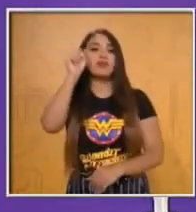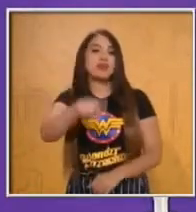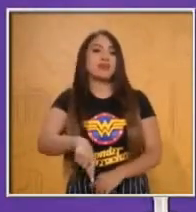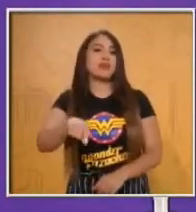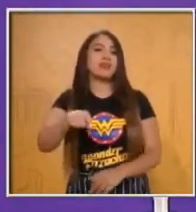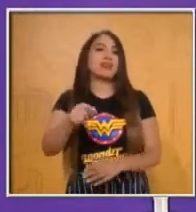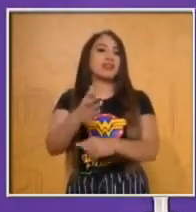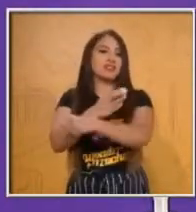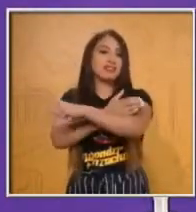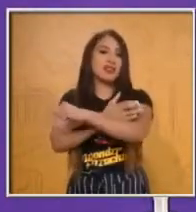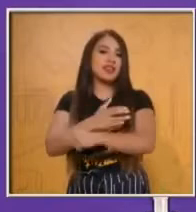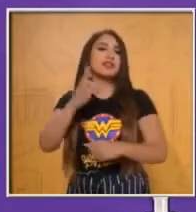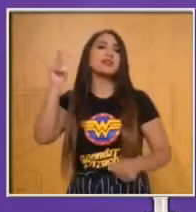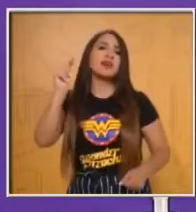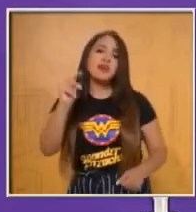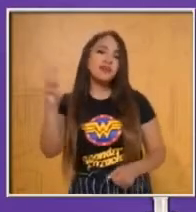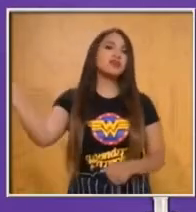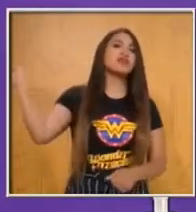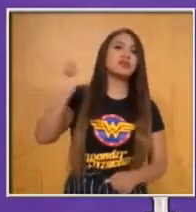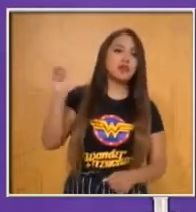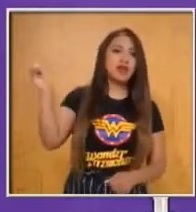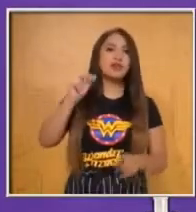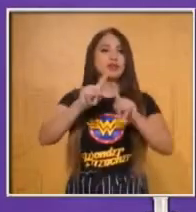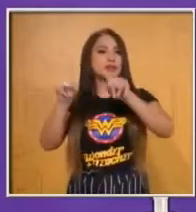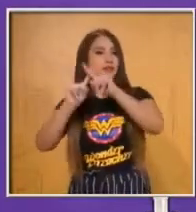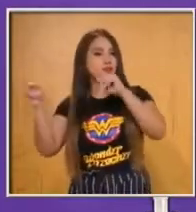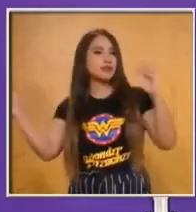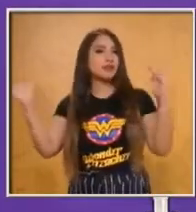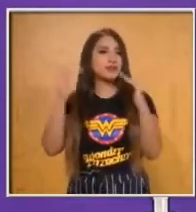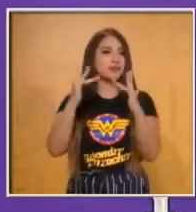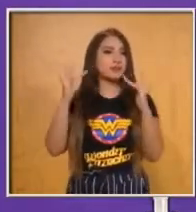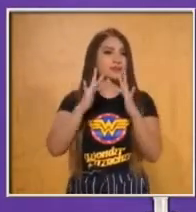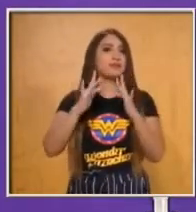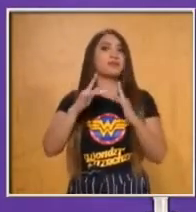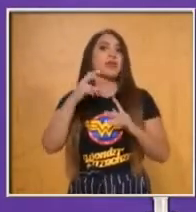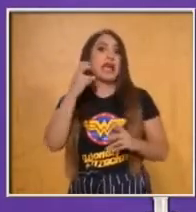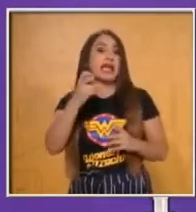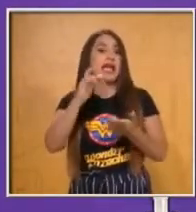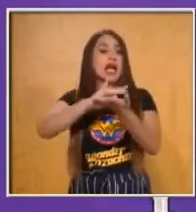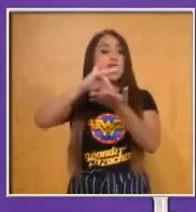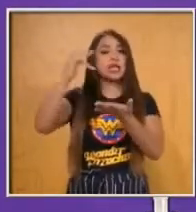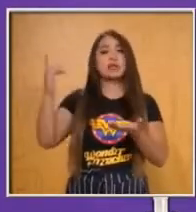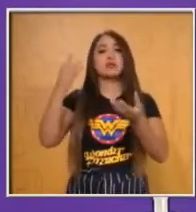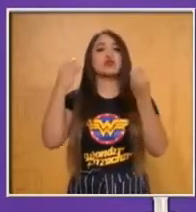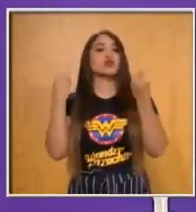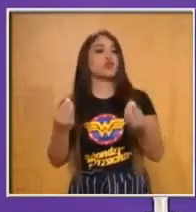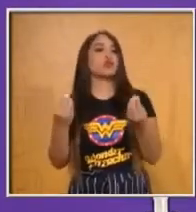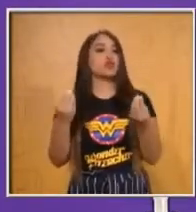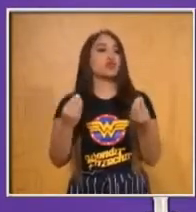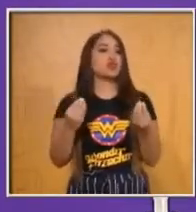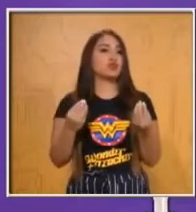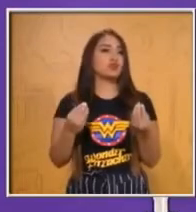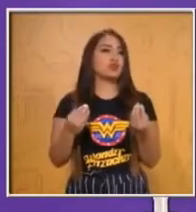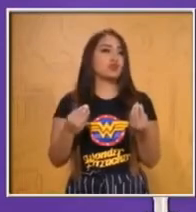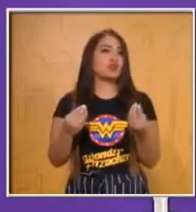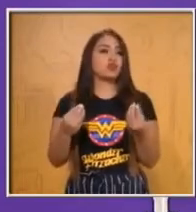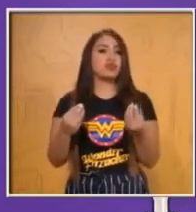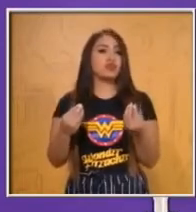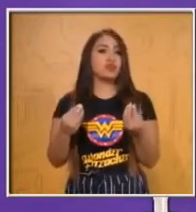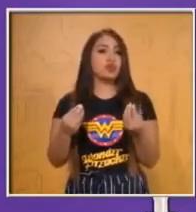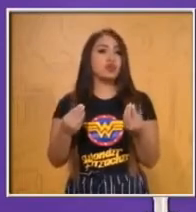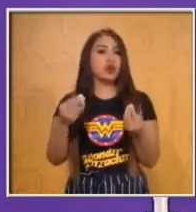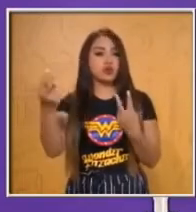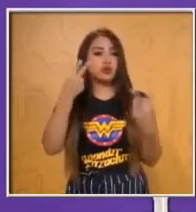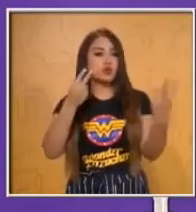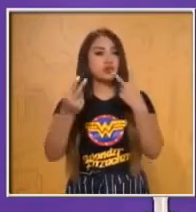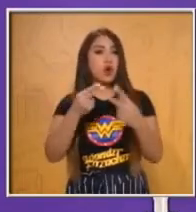tanto por televisión, radio y diferentes redes sociales. Les agradecemos mucho su presencia y el día de hoy vamos a hablar